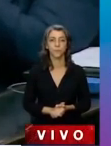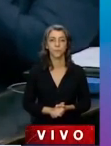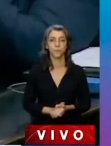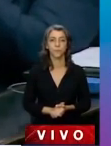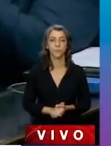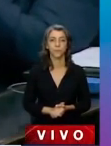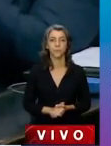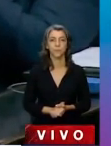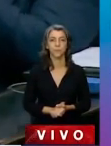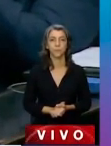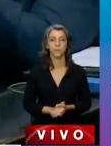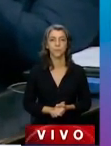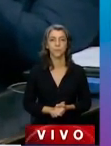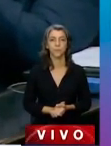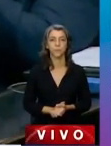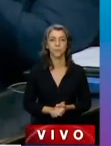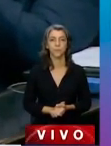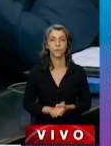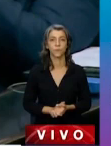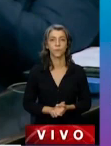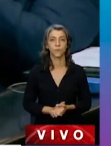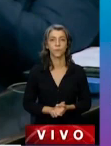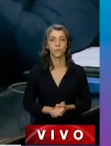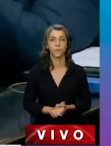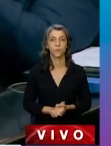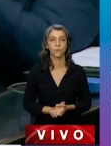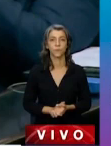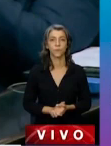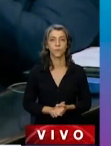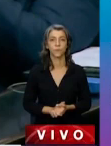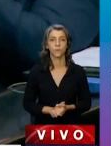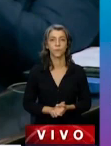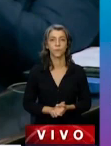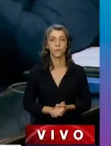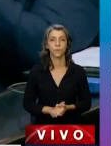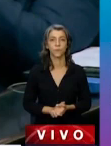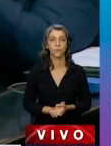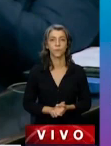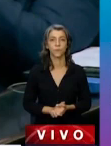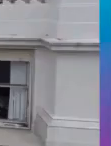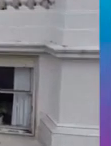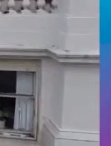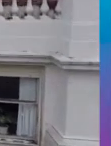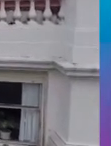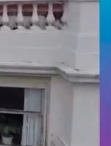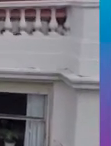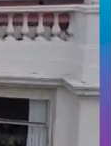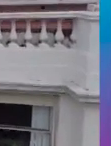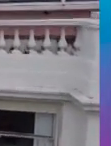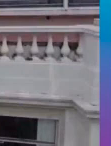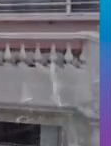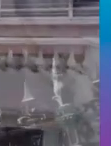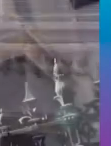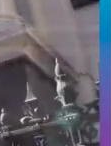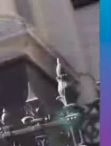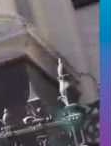crecen en términos absolutos muchísimo más que los más bajos. Entonces después hay quienes se golpean el pecho